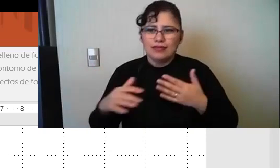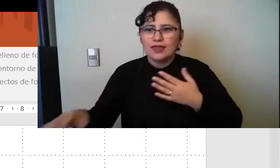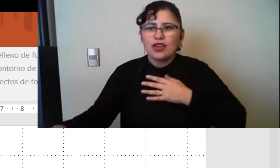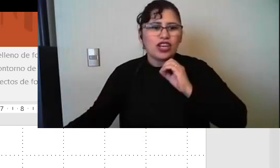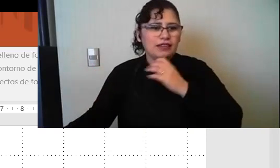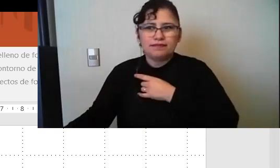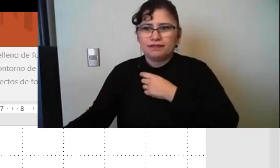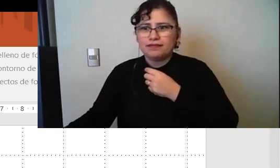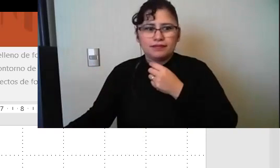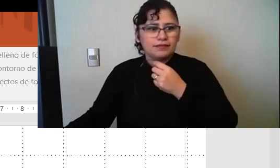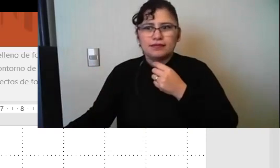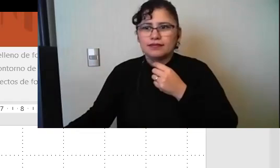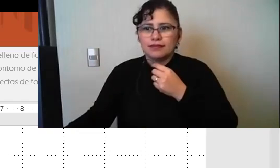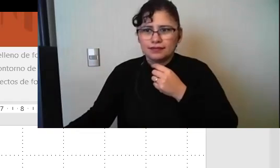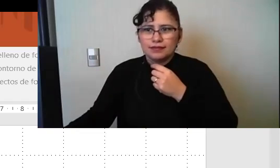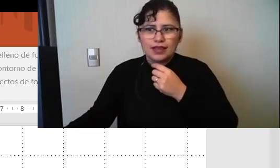Ok.